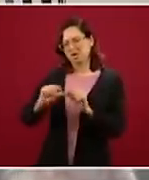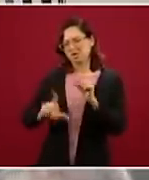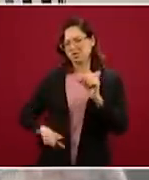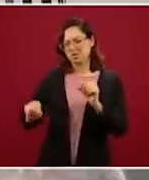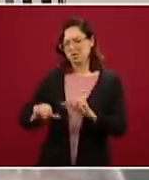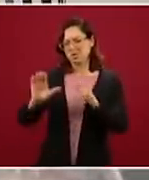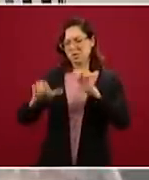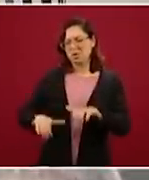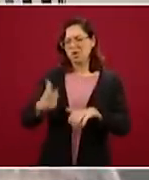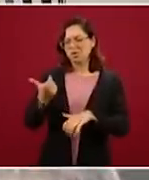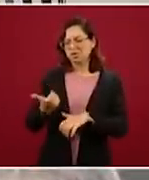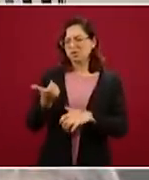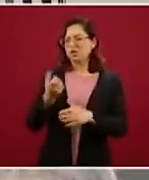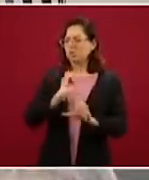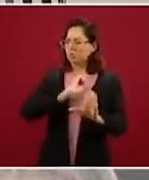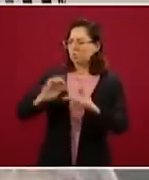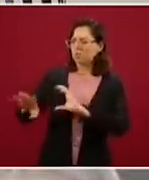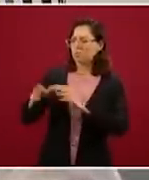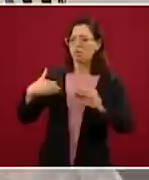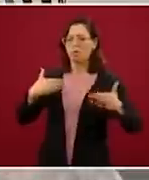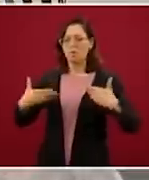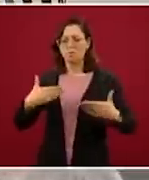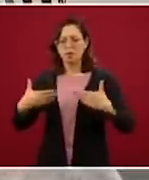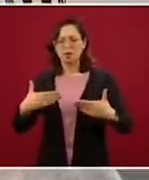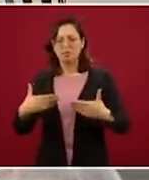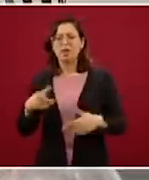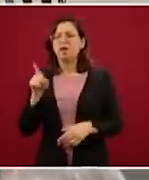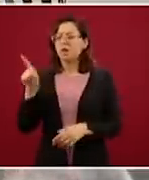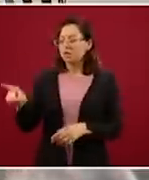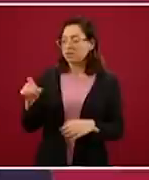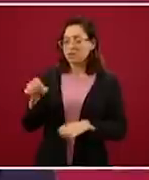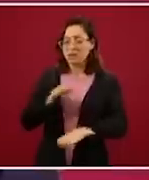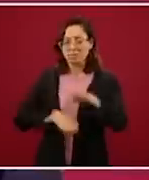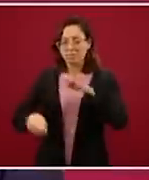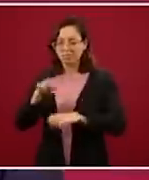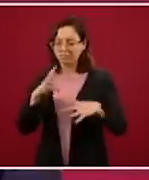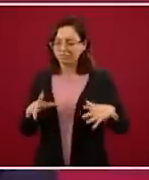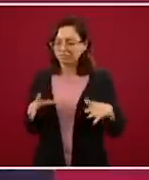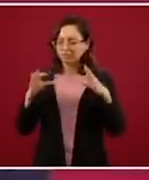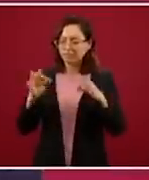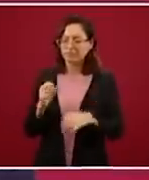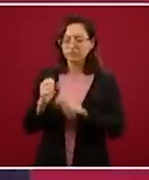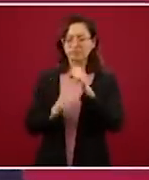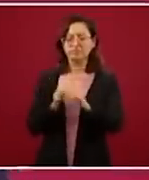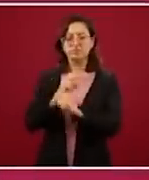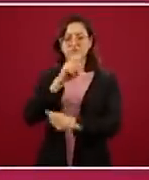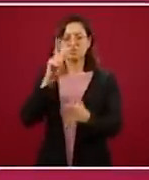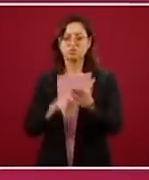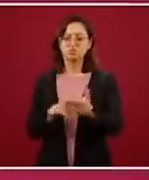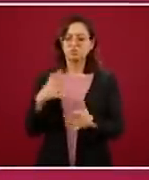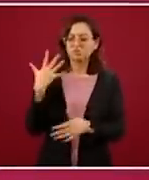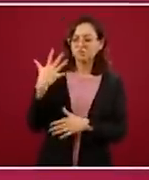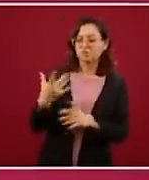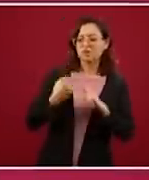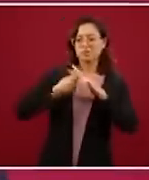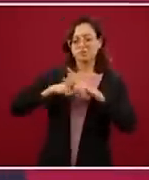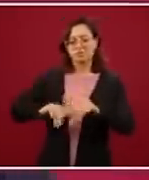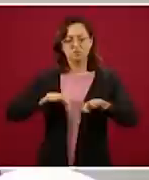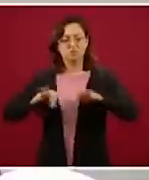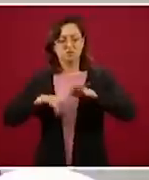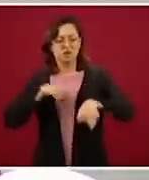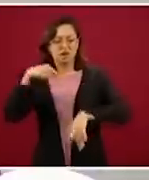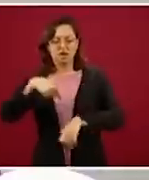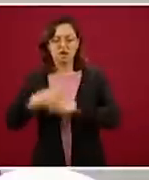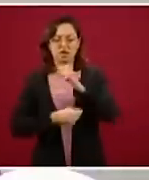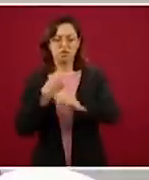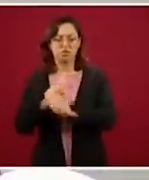el dinero a Panamá. Esta empresa, Numbac, fue constituida en Panamá en el año 2005, empezó a operar en México en el año 2011